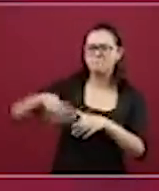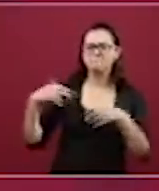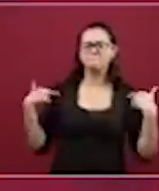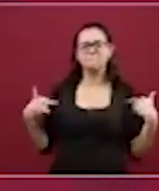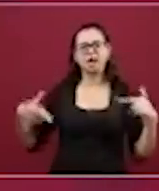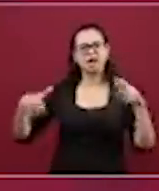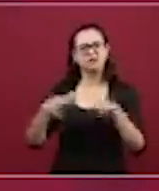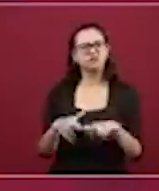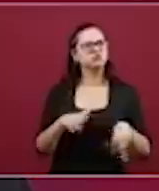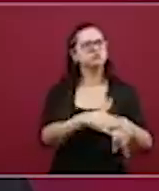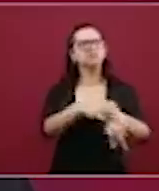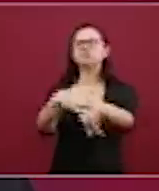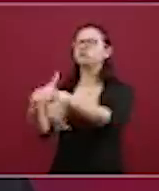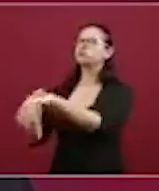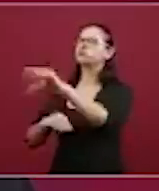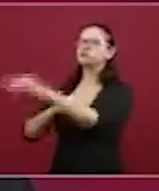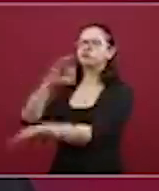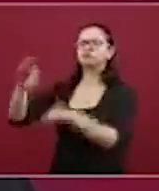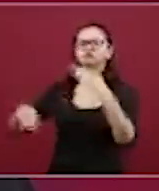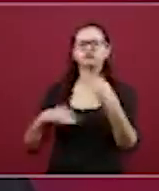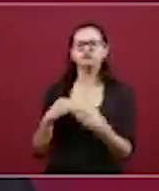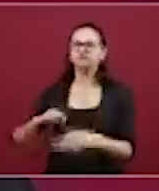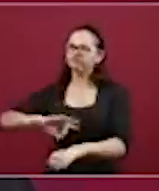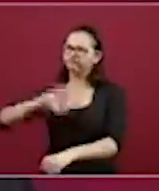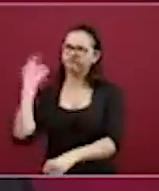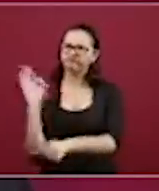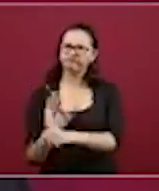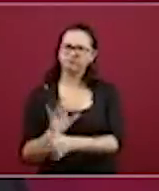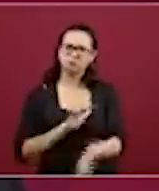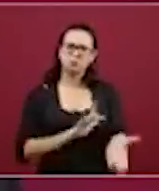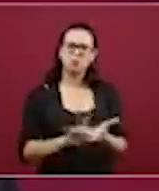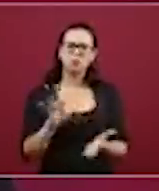momentos más difíciles de su lucha.